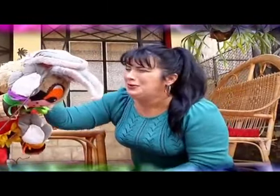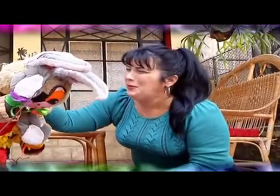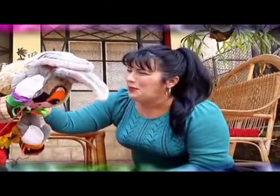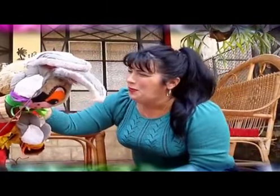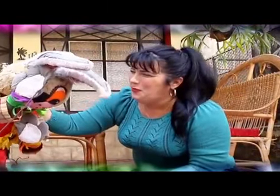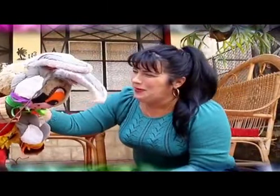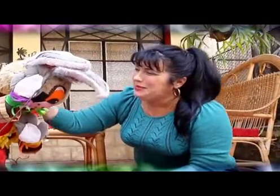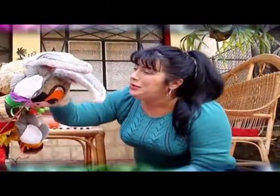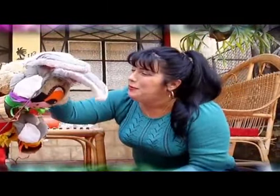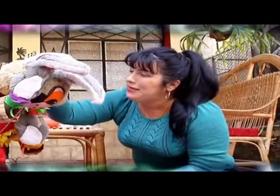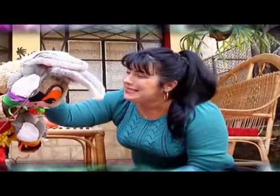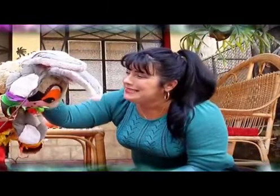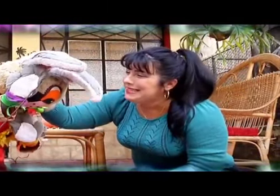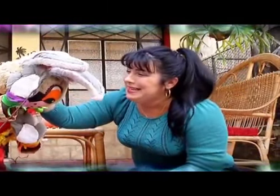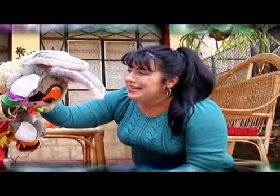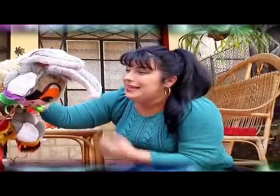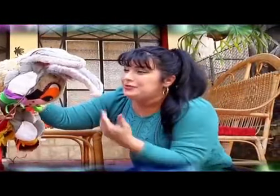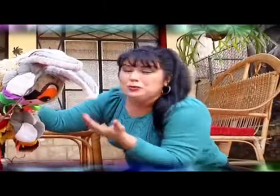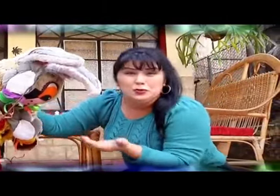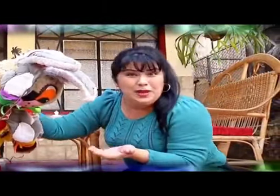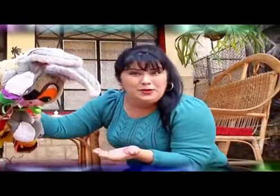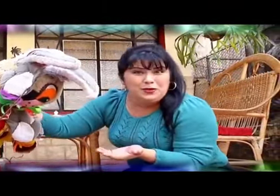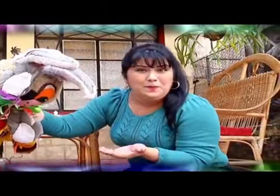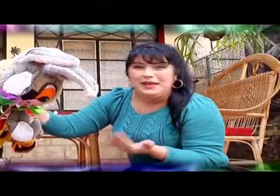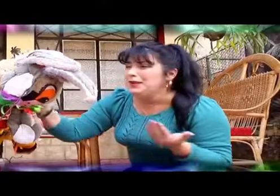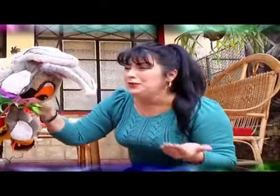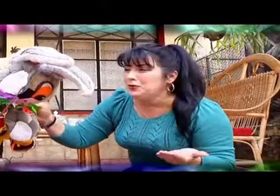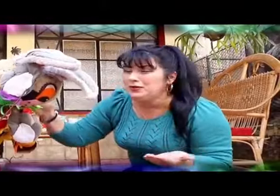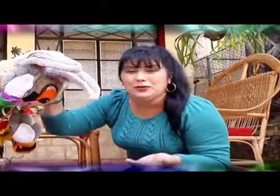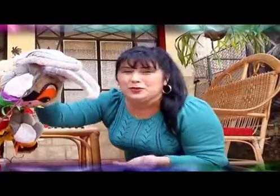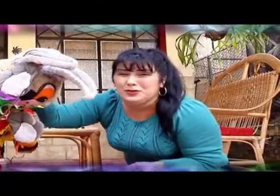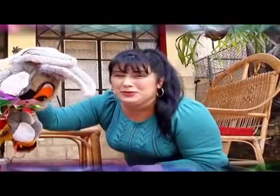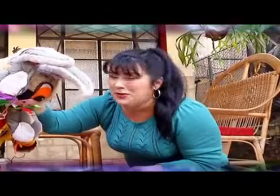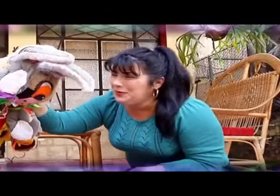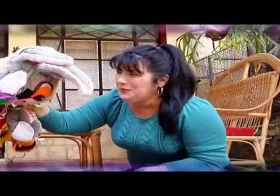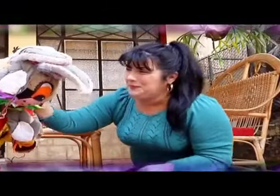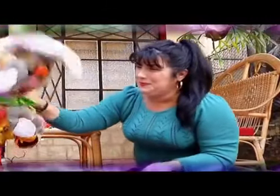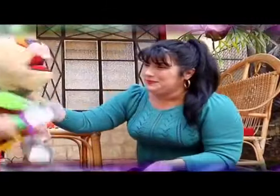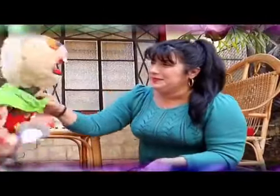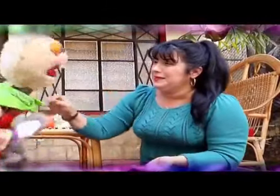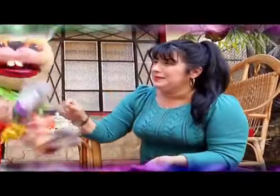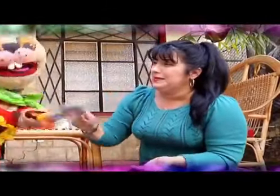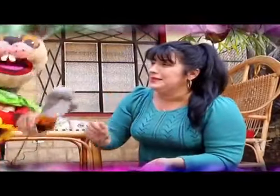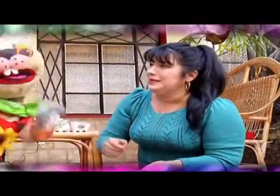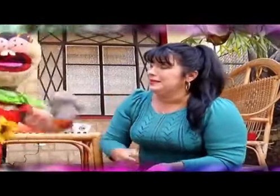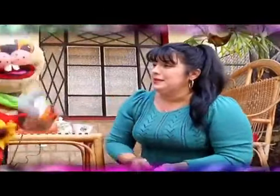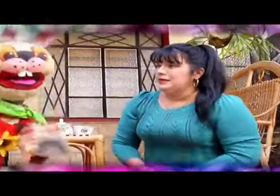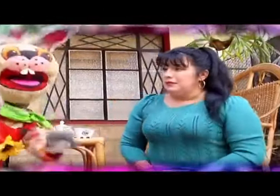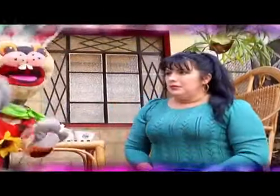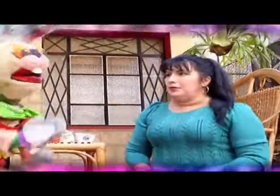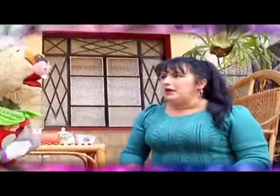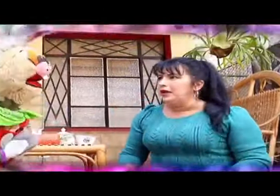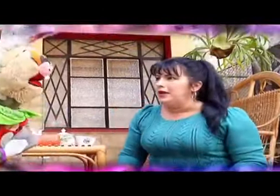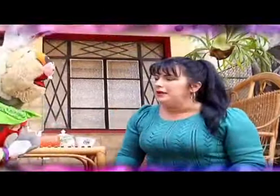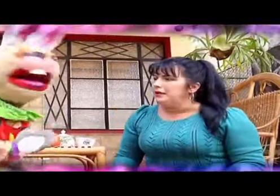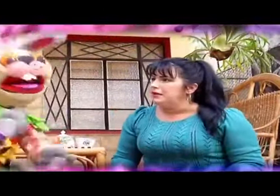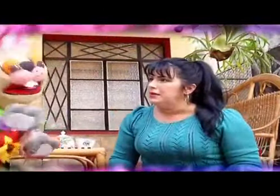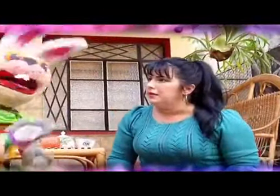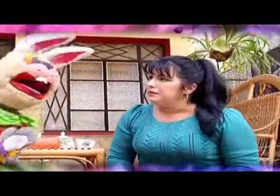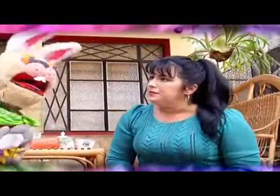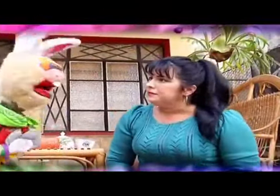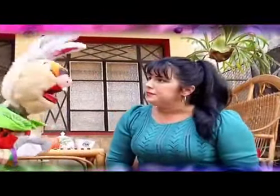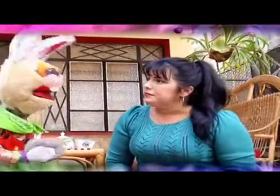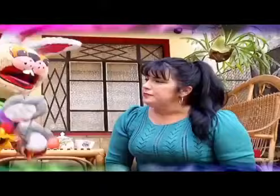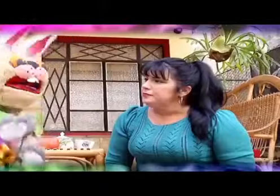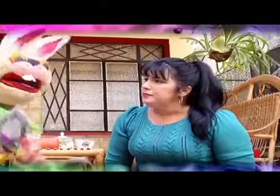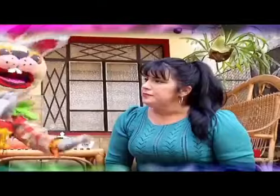mira, no te preocupes, no te pongas así, que es un sueño. Y los sueños, sueños son. Claro que me tengo que preocupar. ¿Por qué? No dice